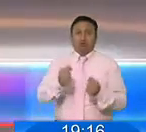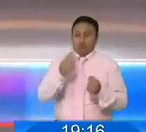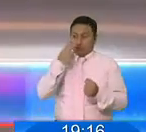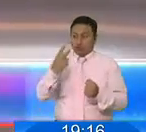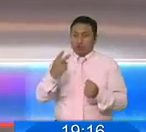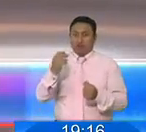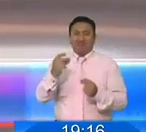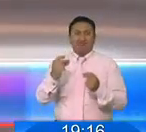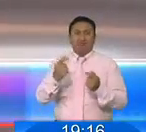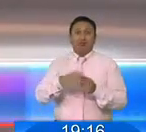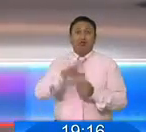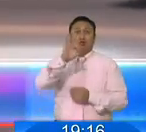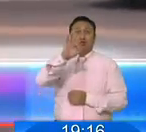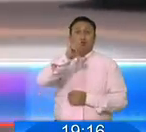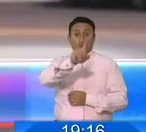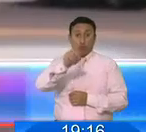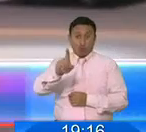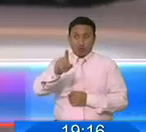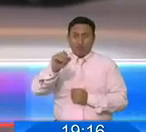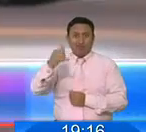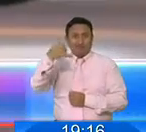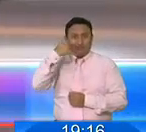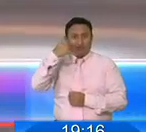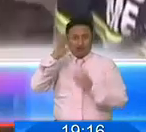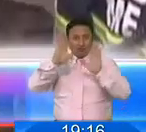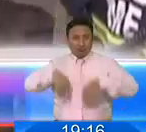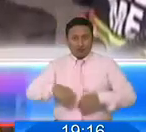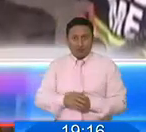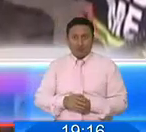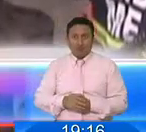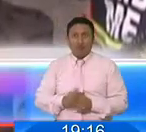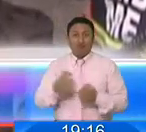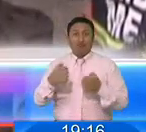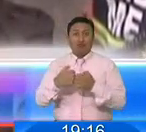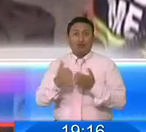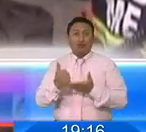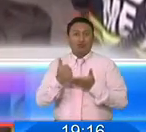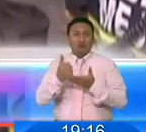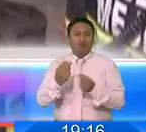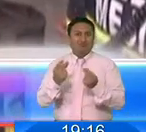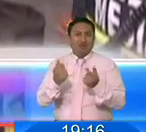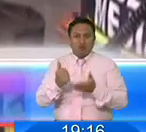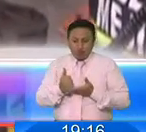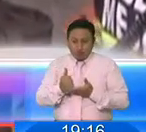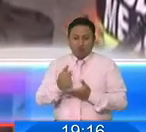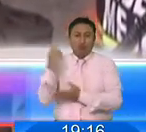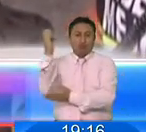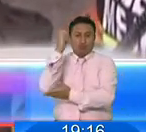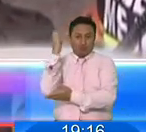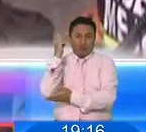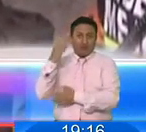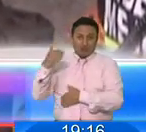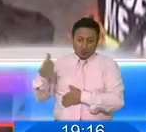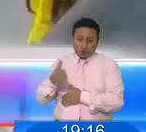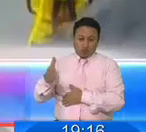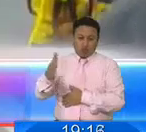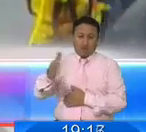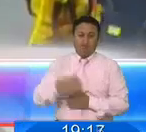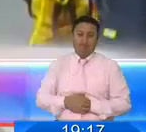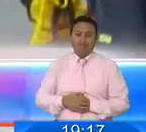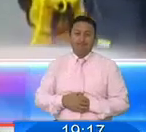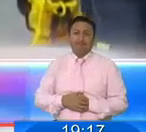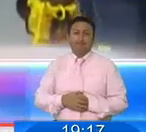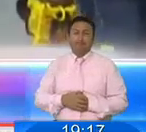el accidente y avisaron al 911 que inmediatamente despachó equipos de rescate y ambulancia de los bomberos de machachi